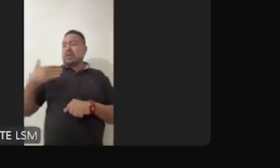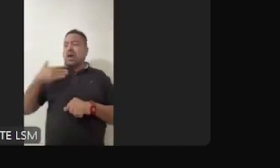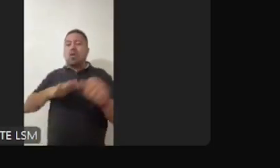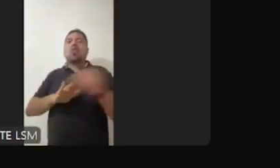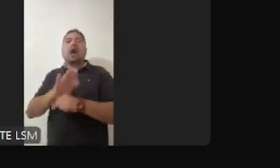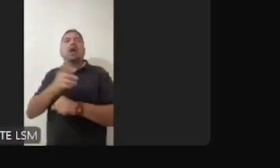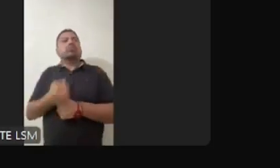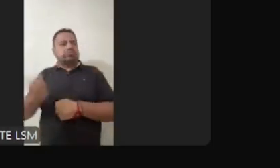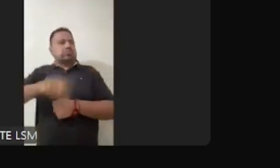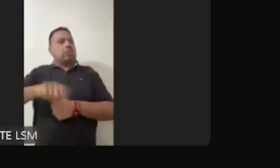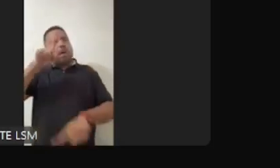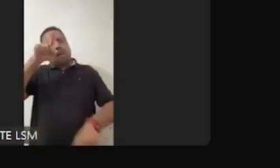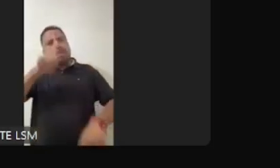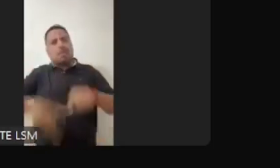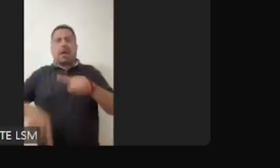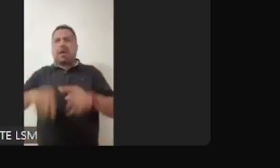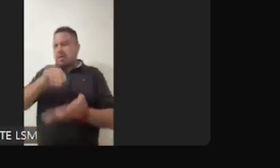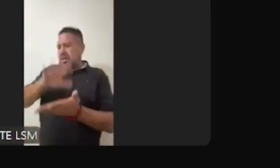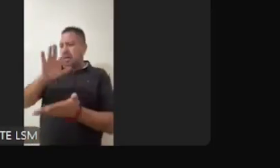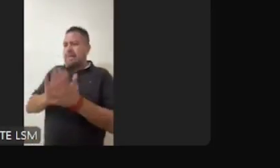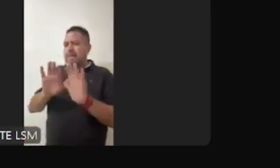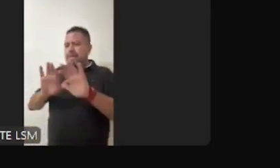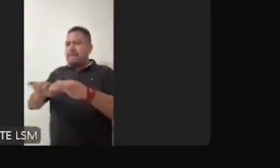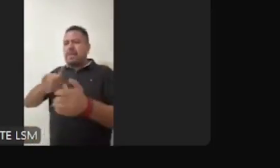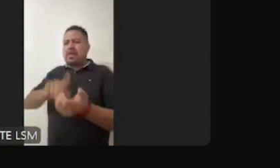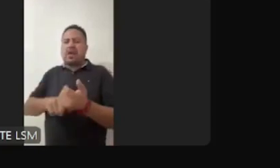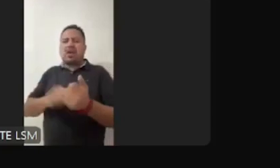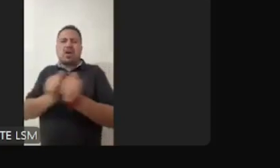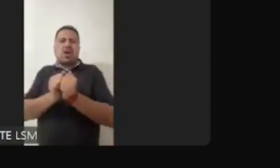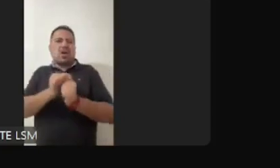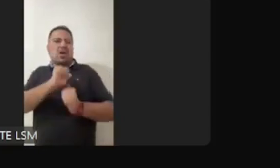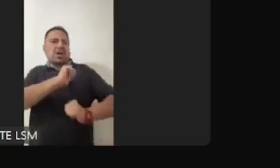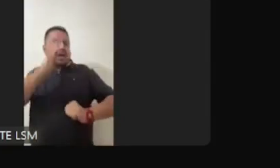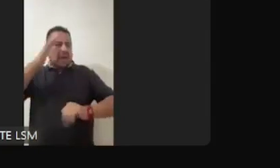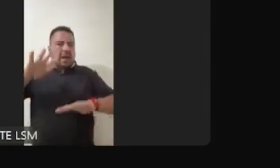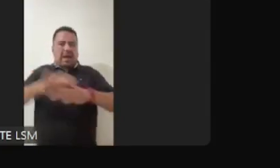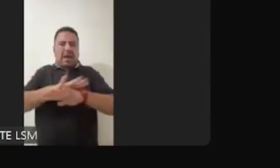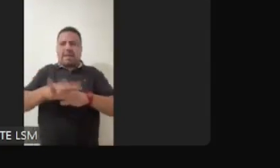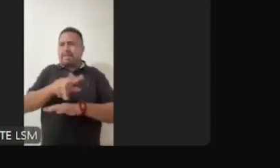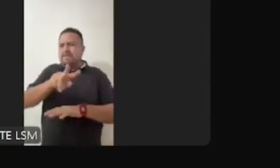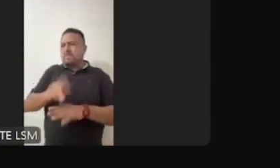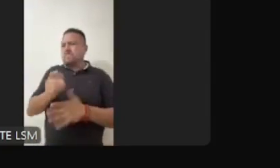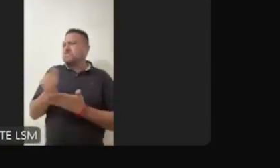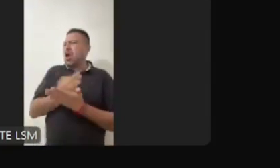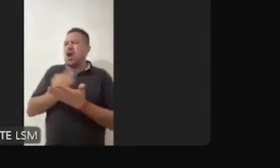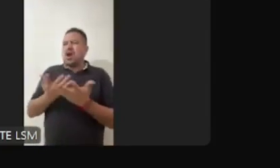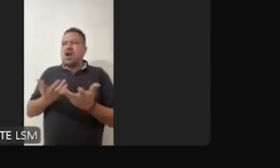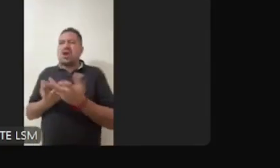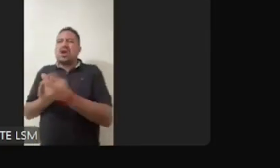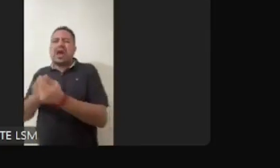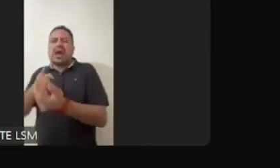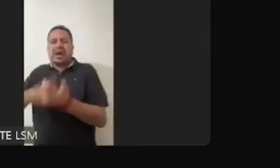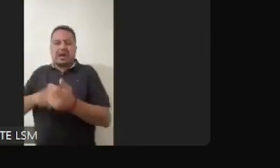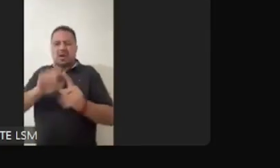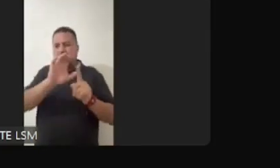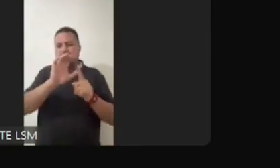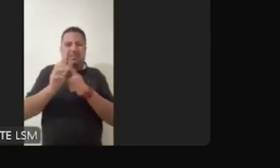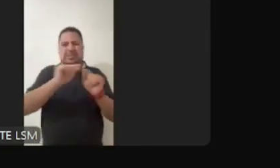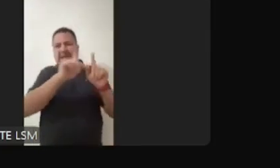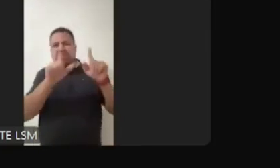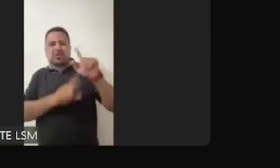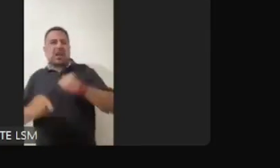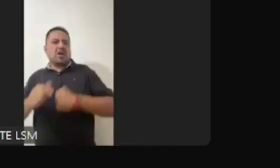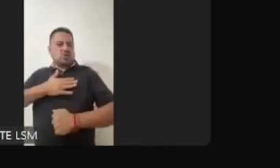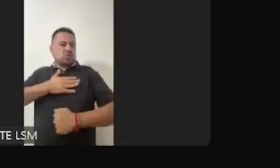ordenó su cancelación del registro del padrón nacional de protagonistas del cambio verdadero de morena acto emitido por la Comisión Nacional de